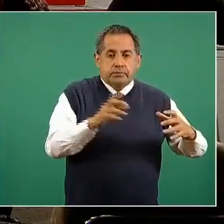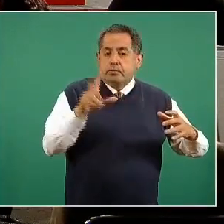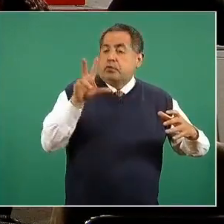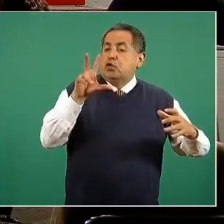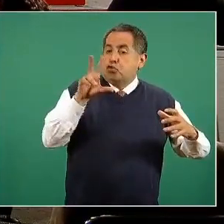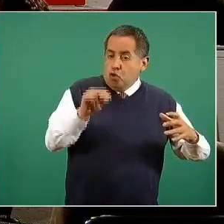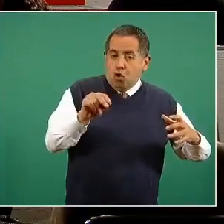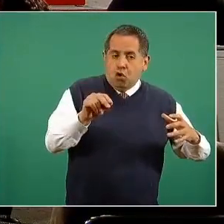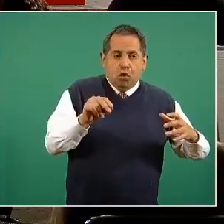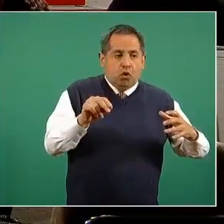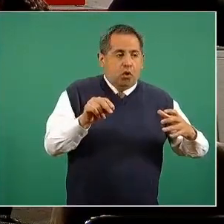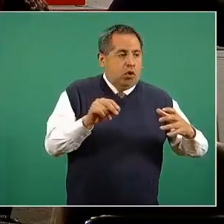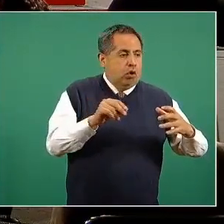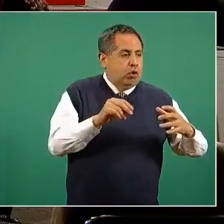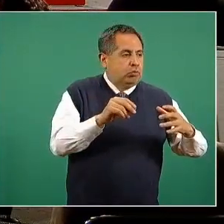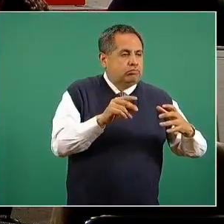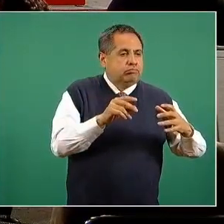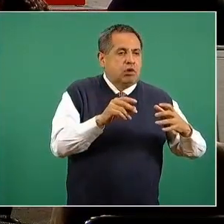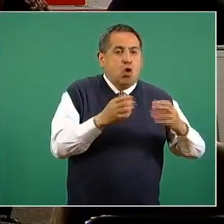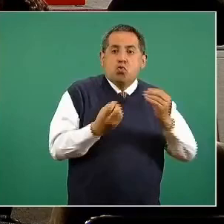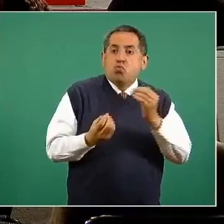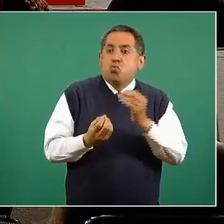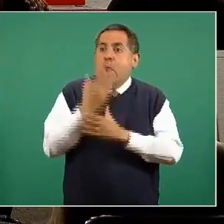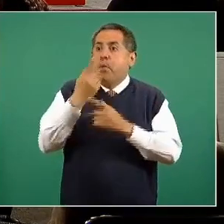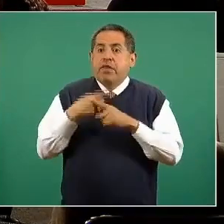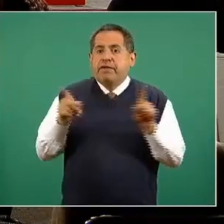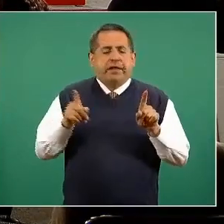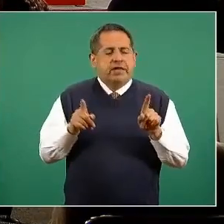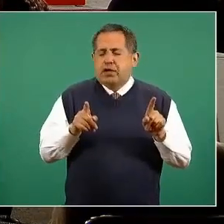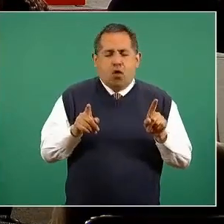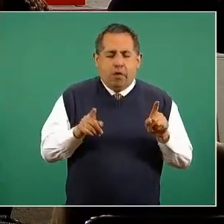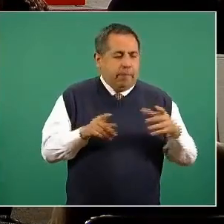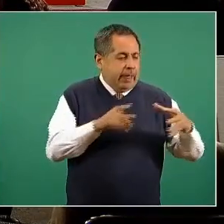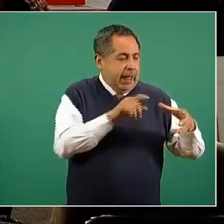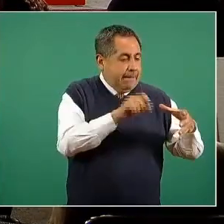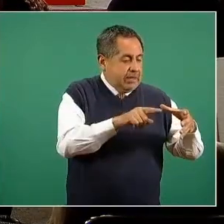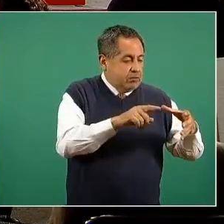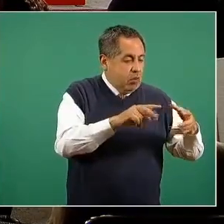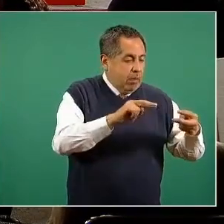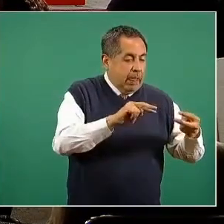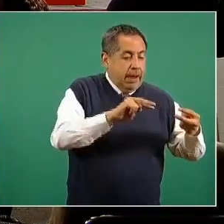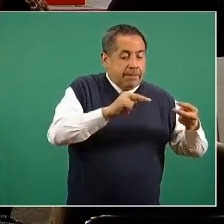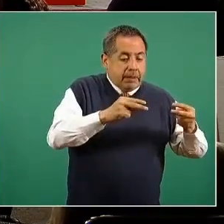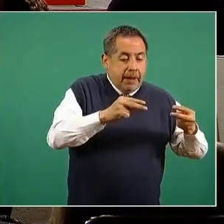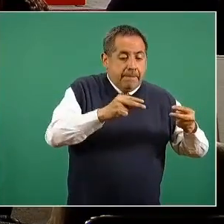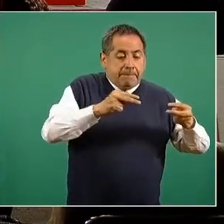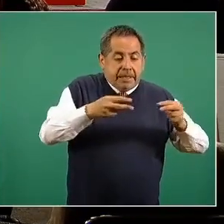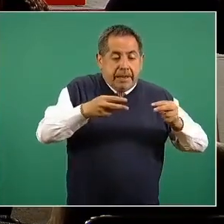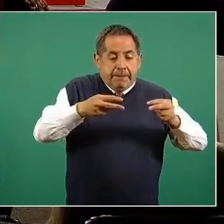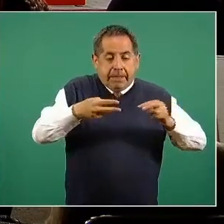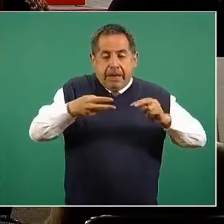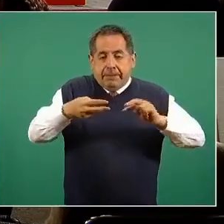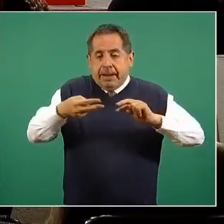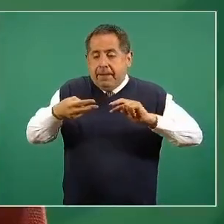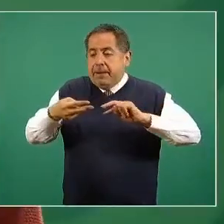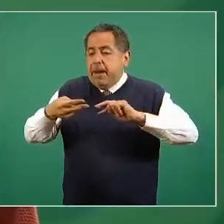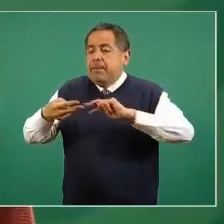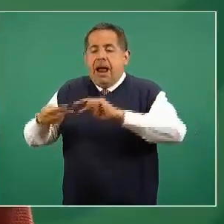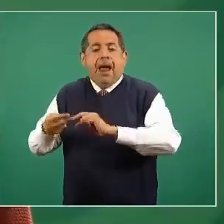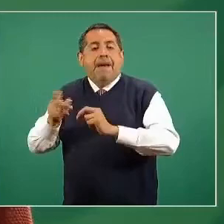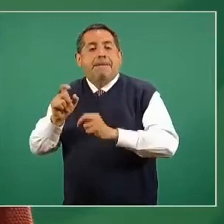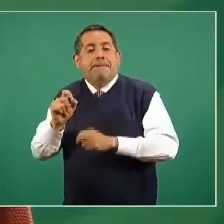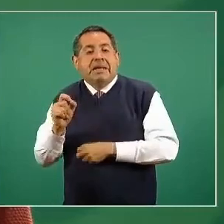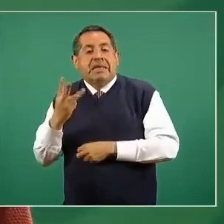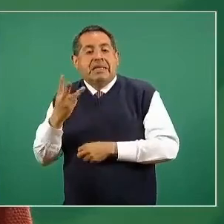cepa, de una variante que se caracteriza por 23 mutaciones puntuales en diversos fragmentos